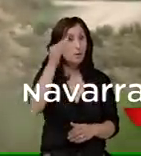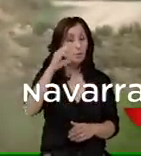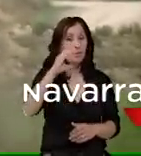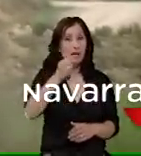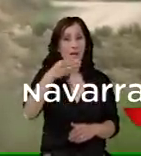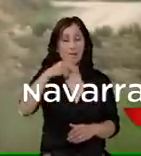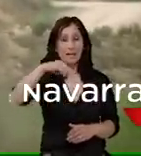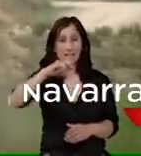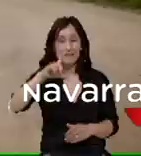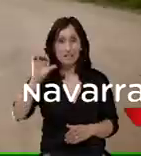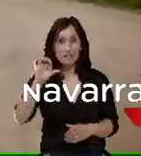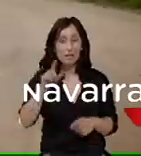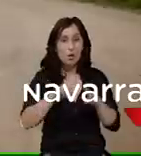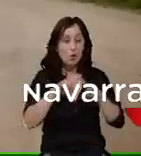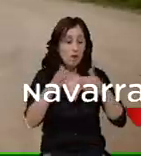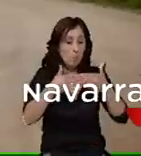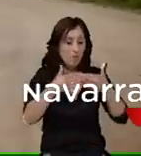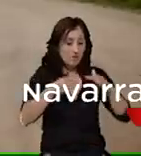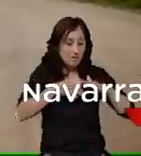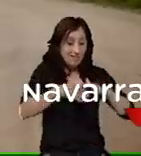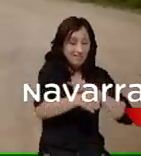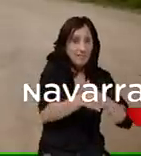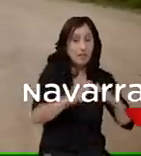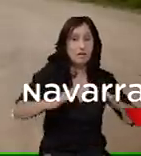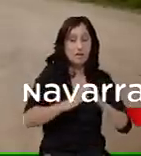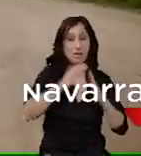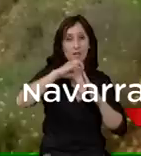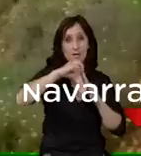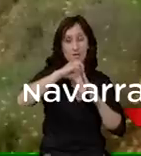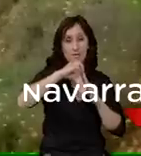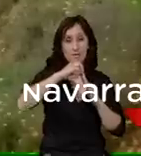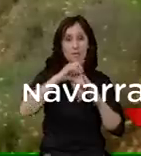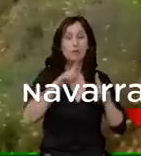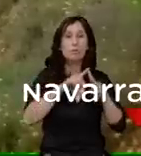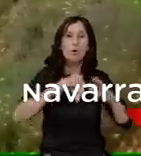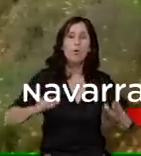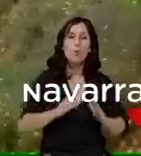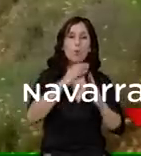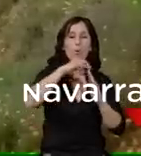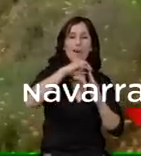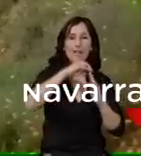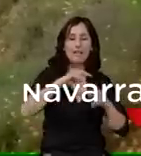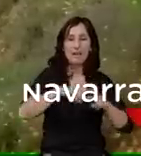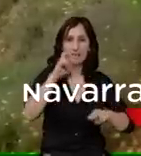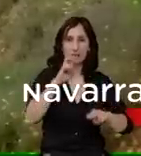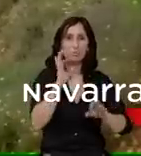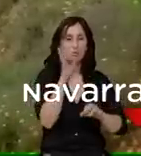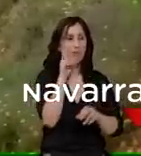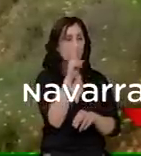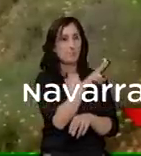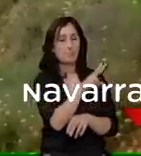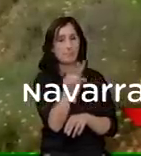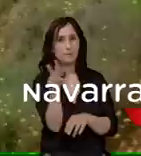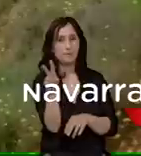la puerta de las Bardenas, además de las Bardenas un poquito más desconocidas, de la Bardena negra. Ajá. Que es un poco todo lo que estamos viendo. Una